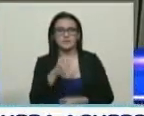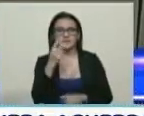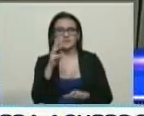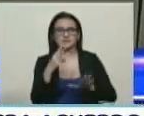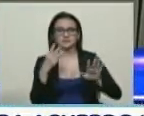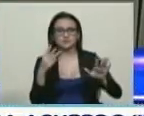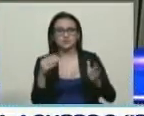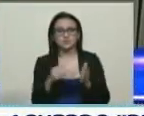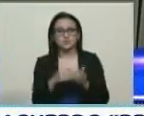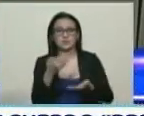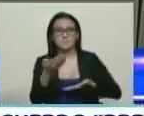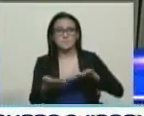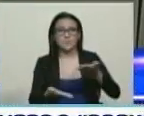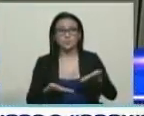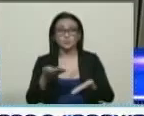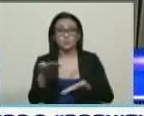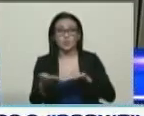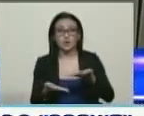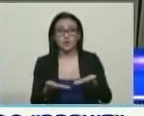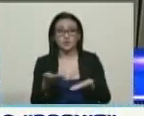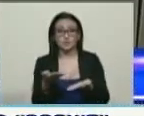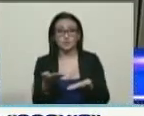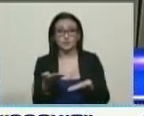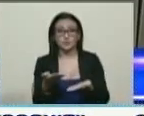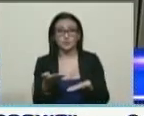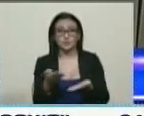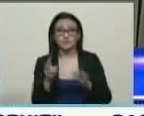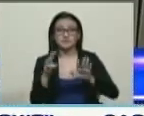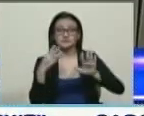18.000 postulados, para ser exacto,